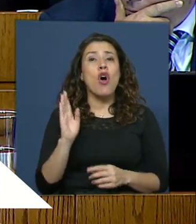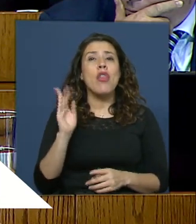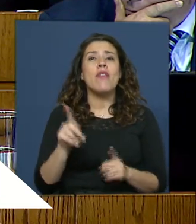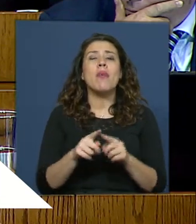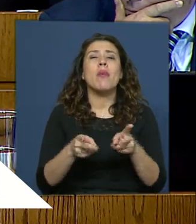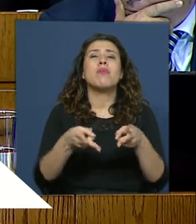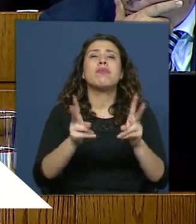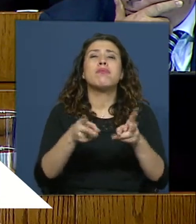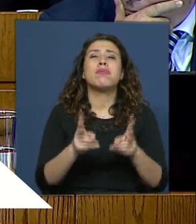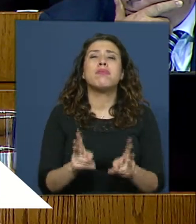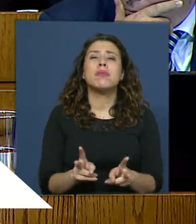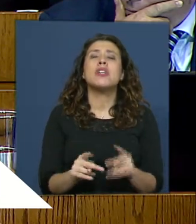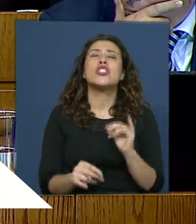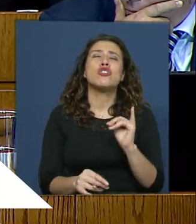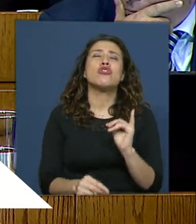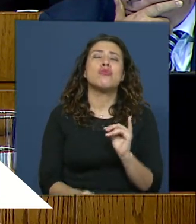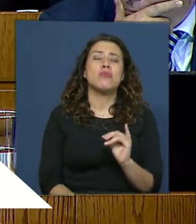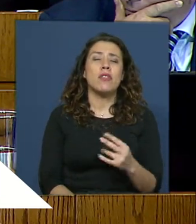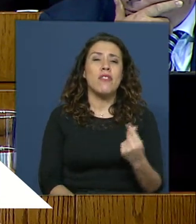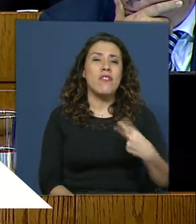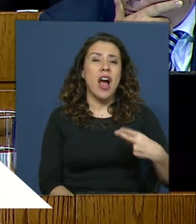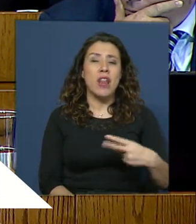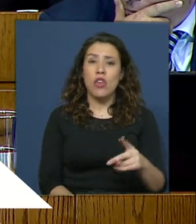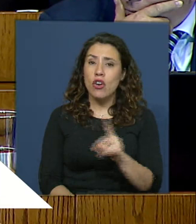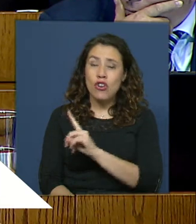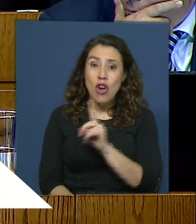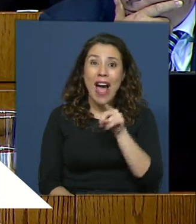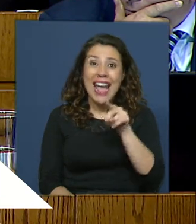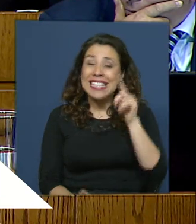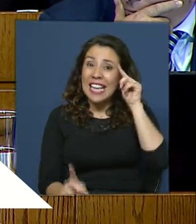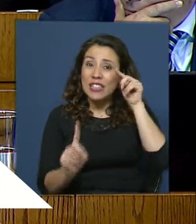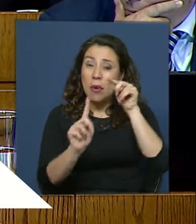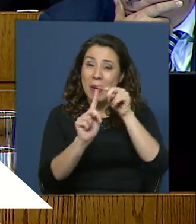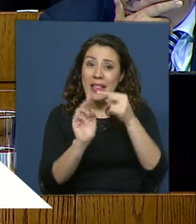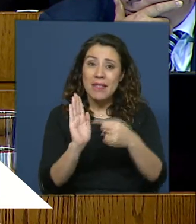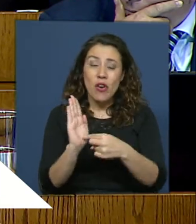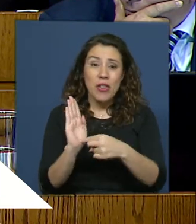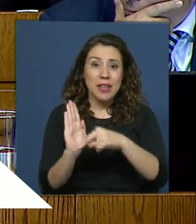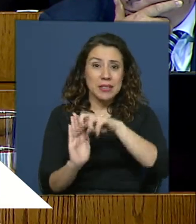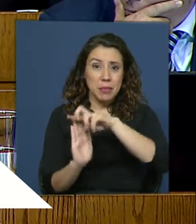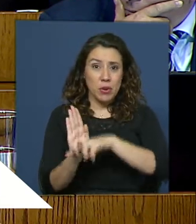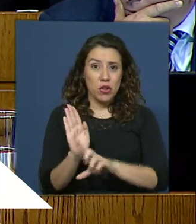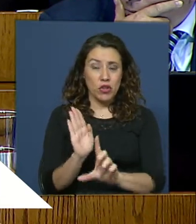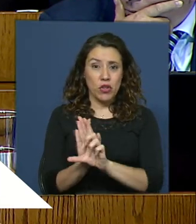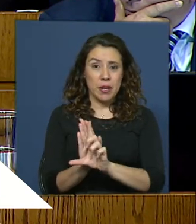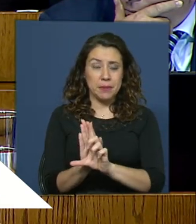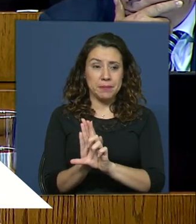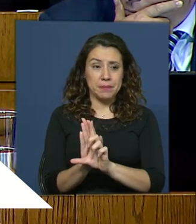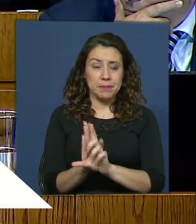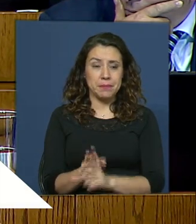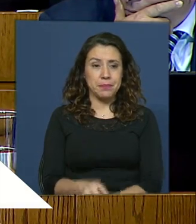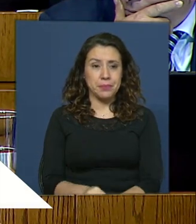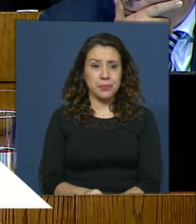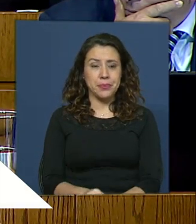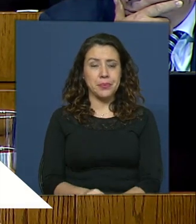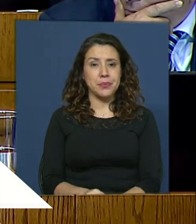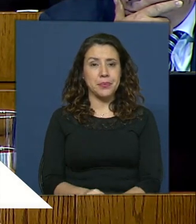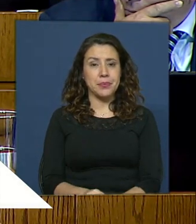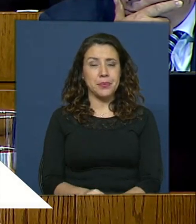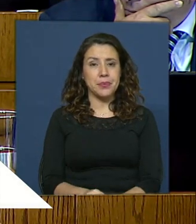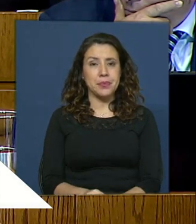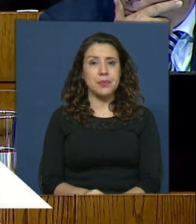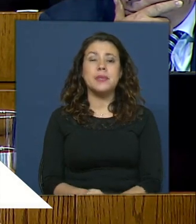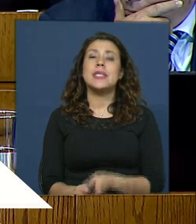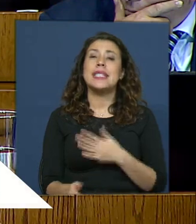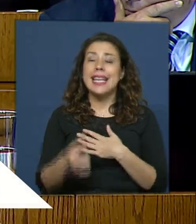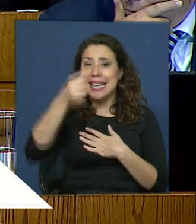justificados y valorados como acciones legítimas. Eso es lo que se pretende en este proyecto de ley y por este proyecto. Se trata